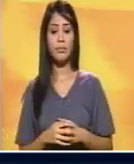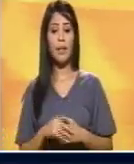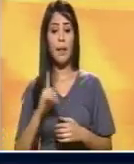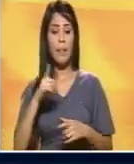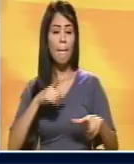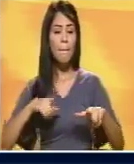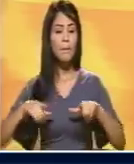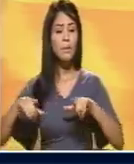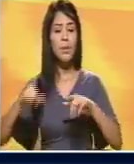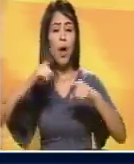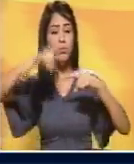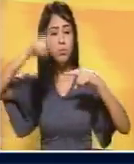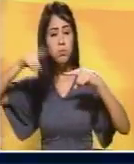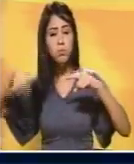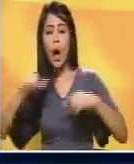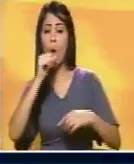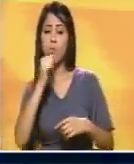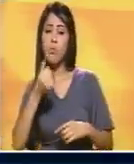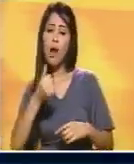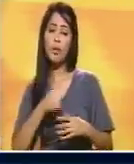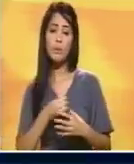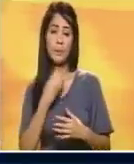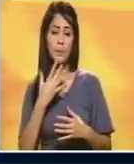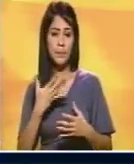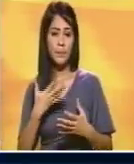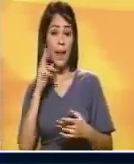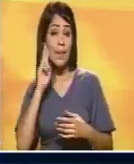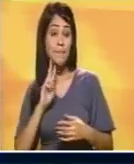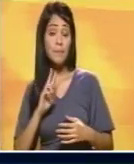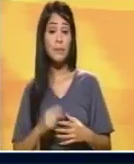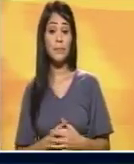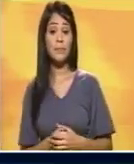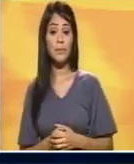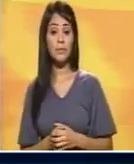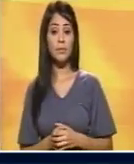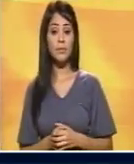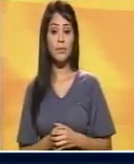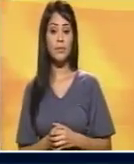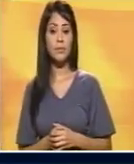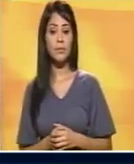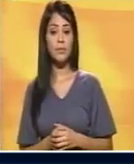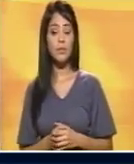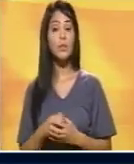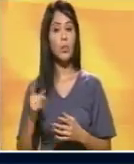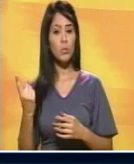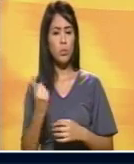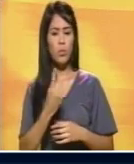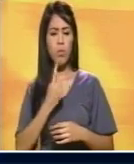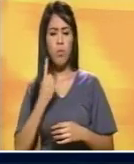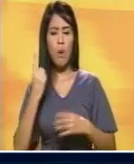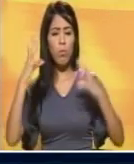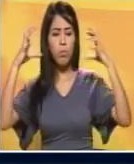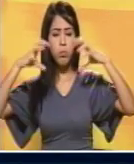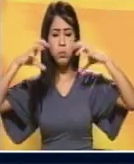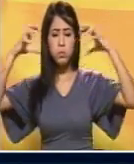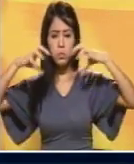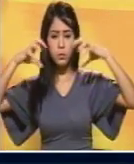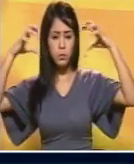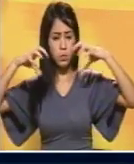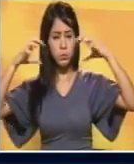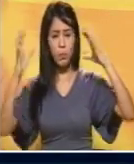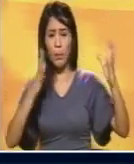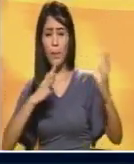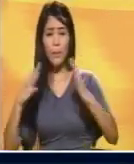en el suministro eléctrico y de agua potable. Nate, ahora convertida en depresión tropical, sigue generando fuertes lluvias y vientos en